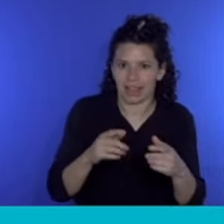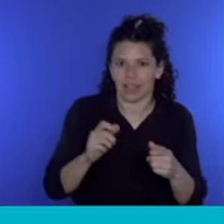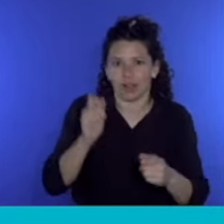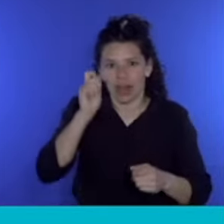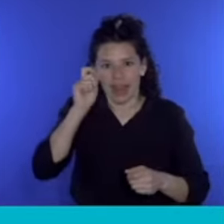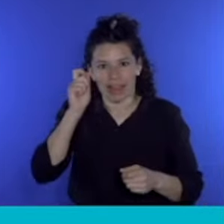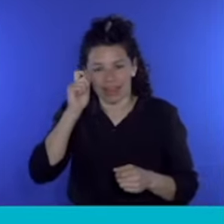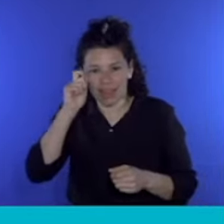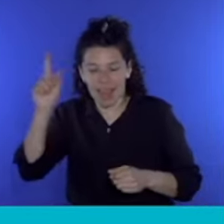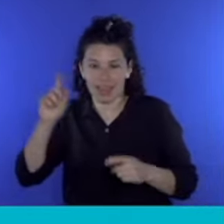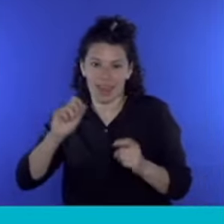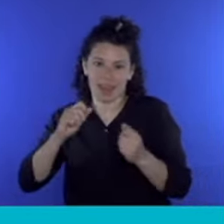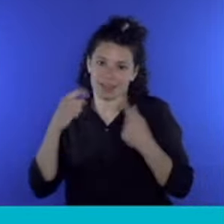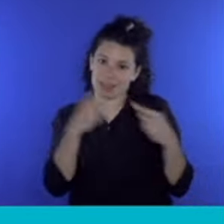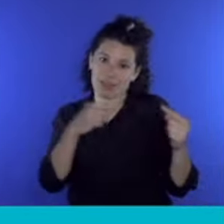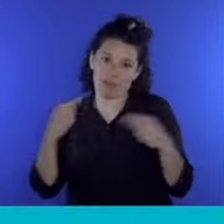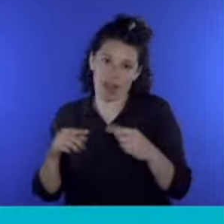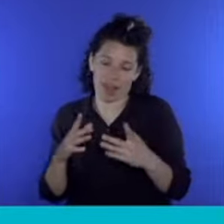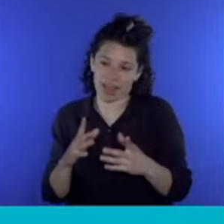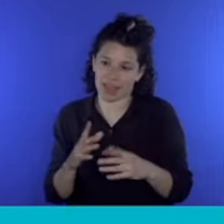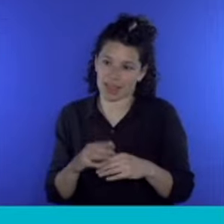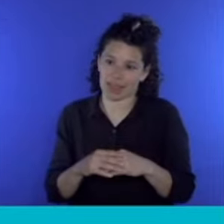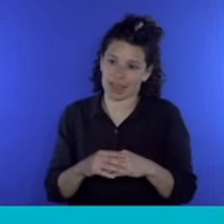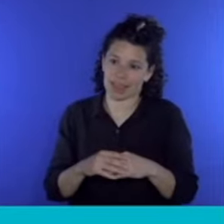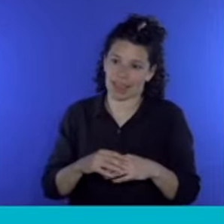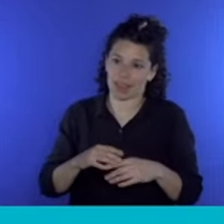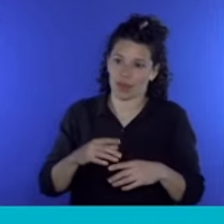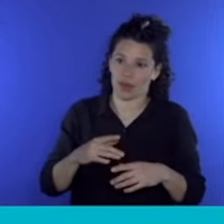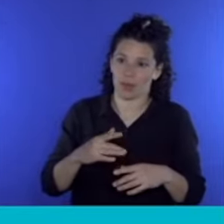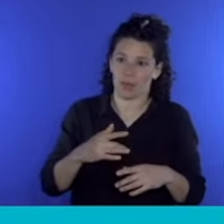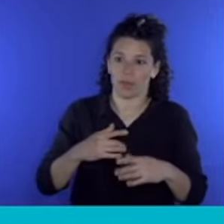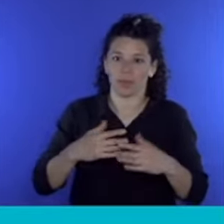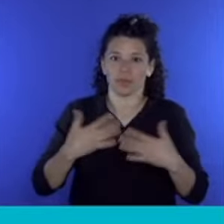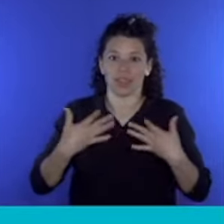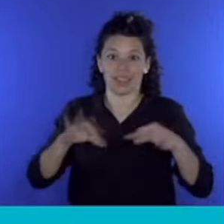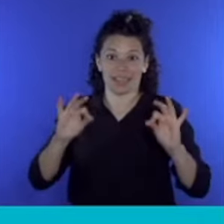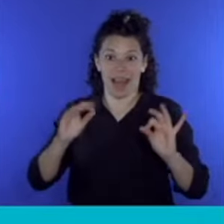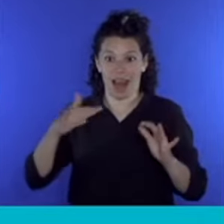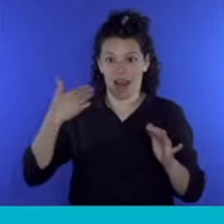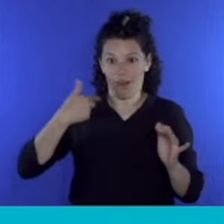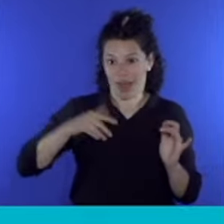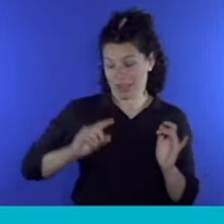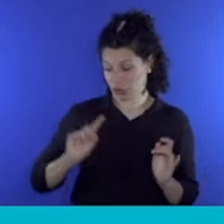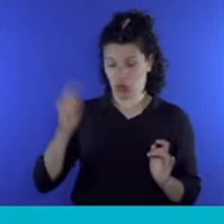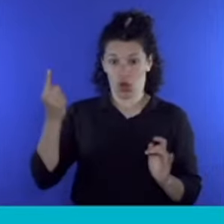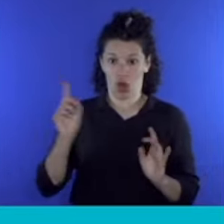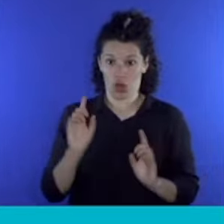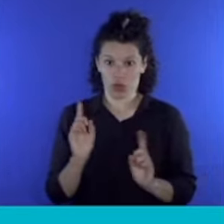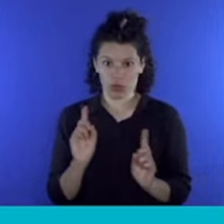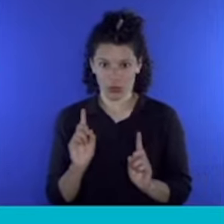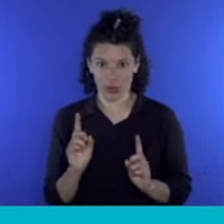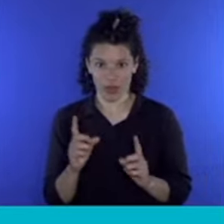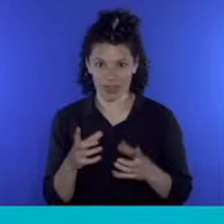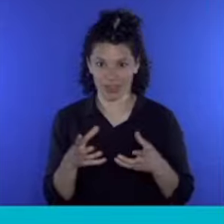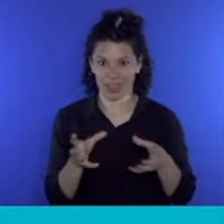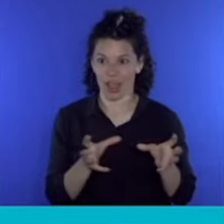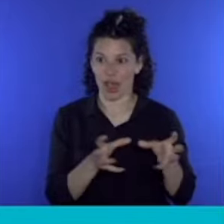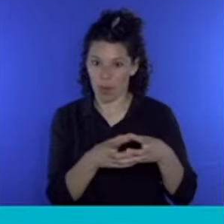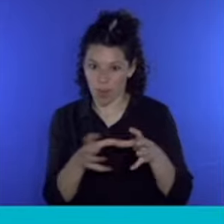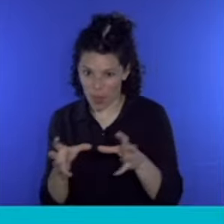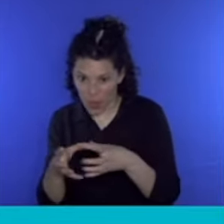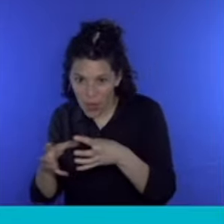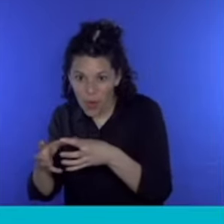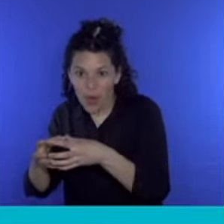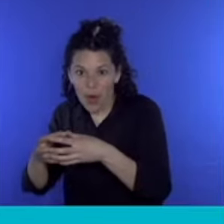o la representación política puede ser una forma de salvación personal de algún militante, que sean justamente bancas colocadas en función de una